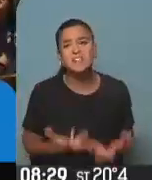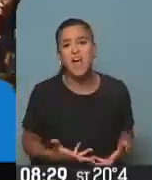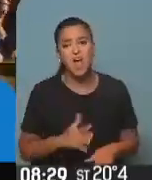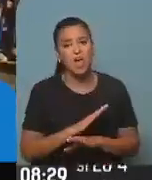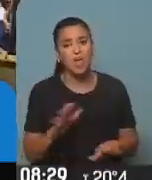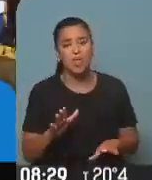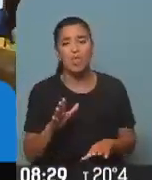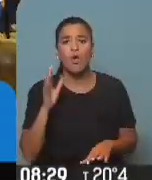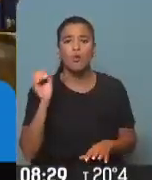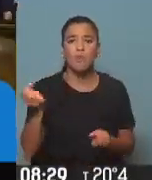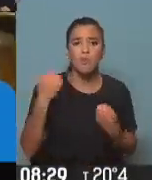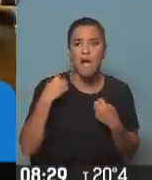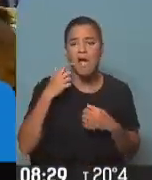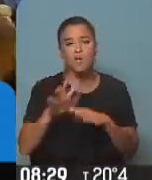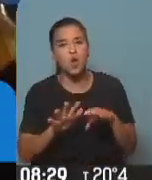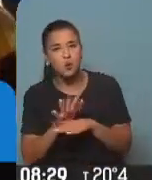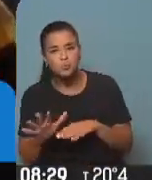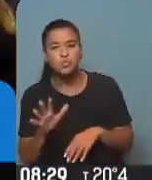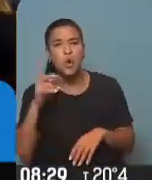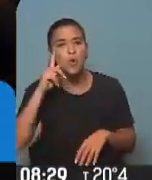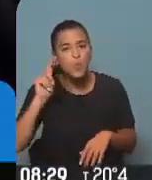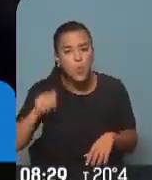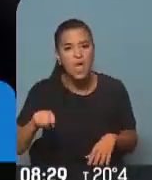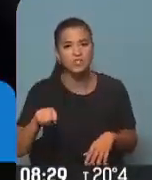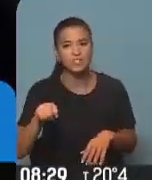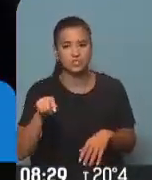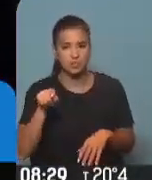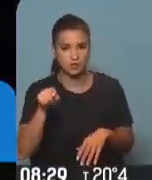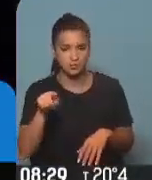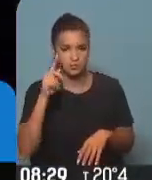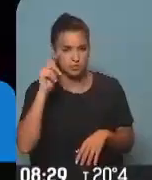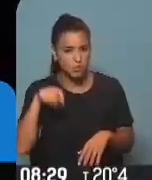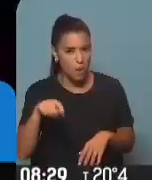la impunidad y de la corrupción de jueces cómplices.